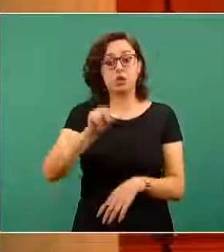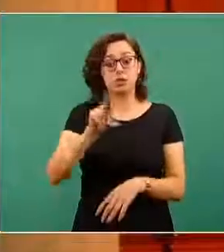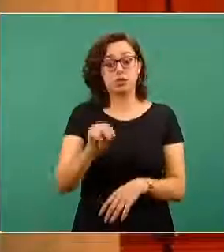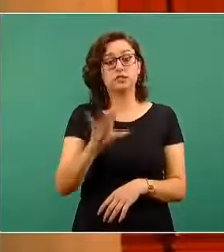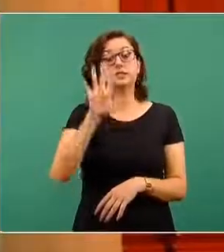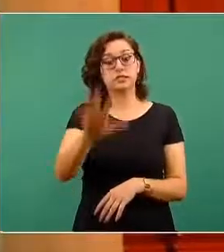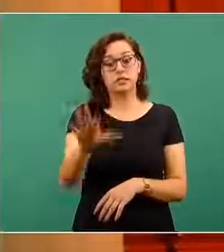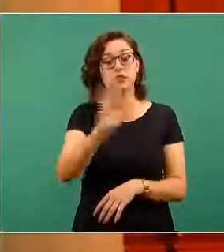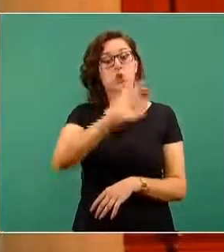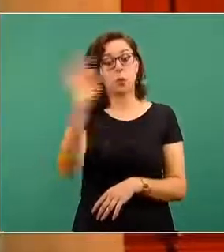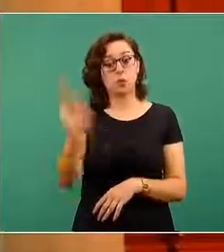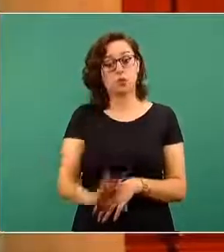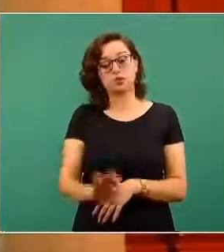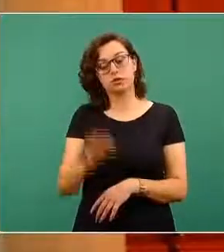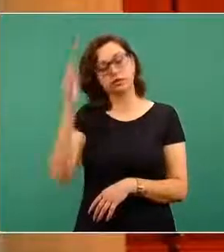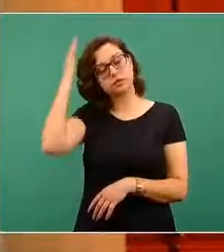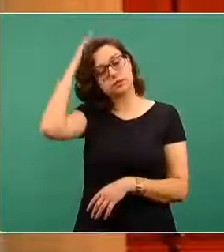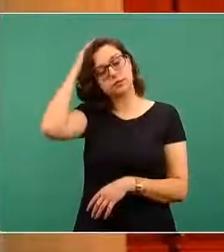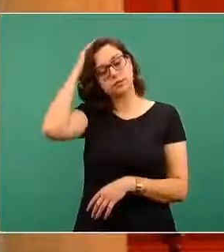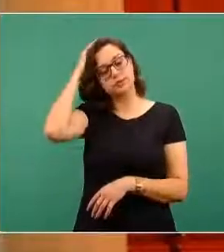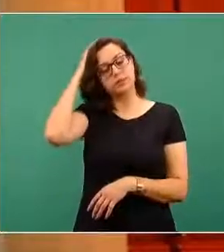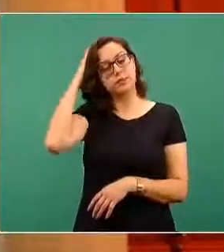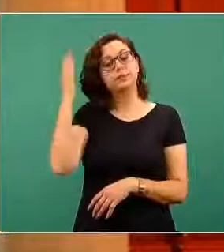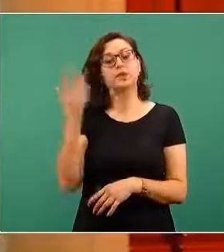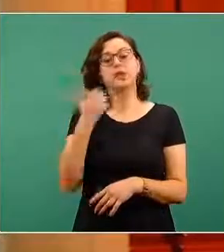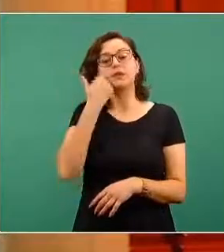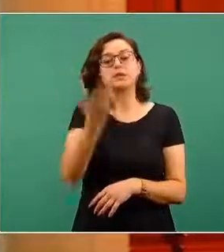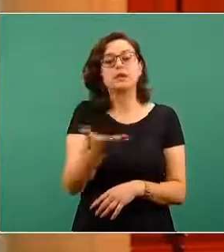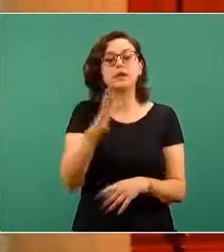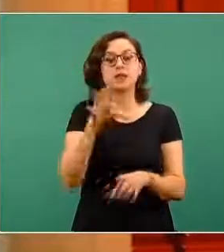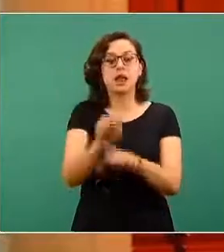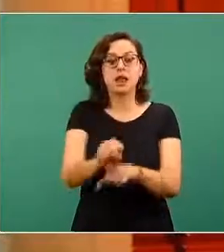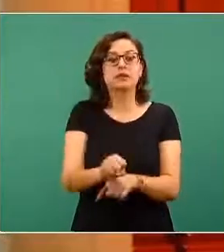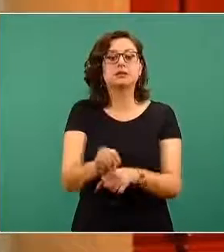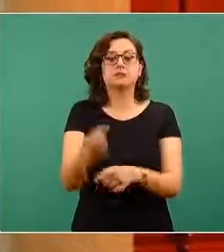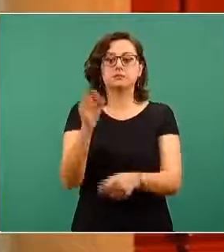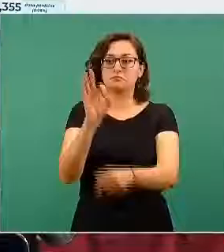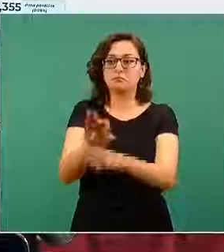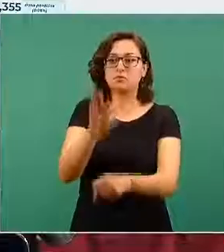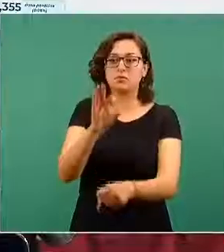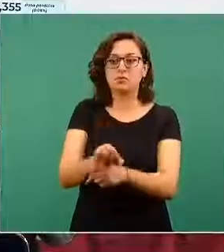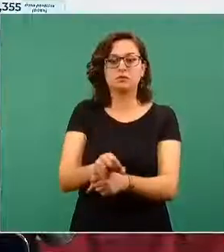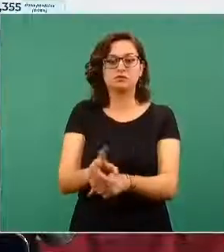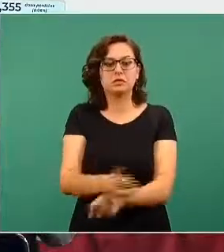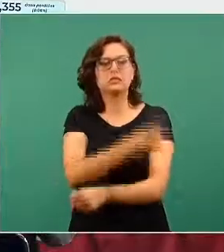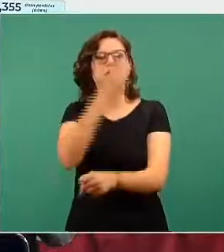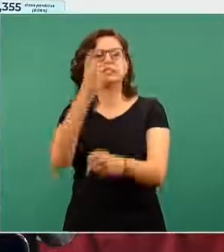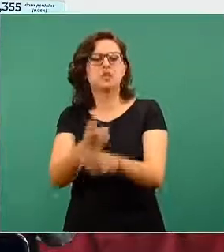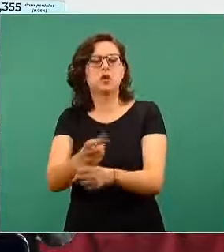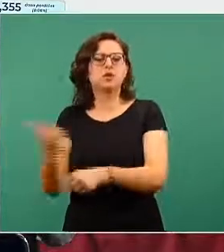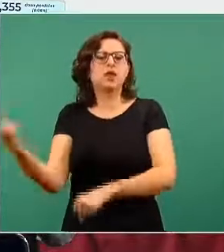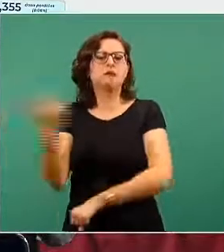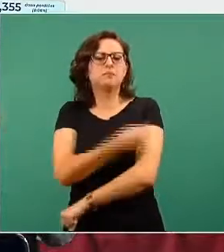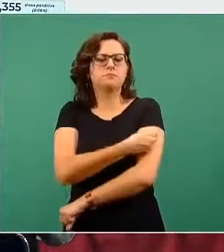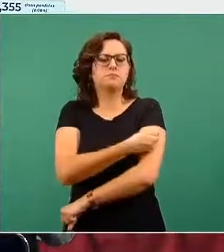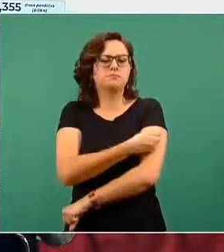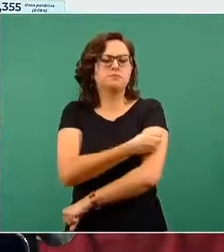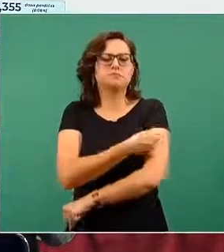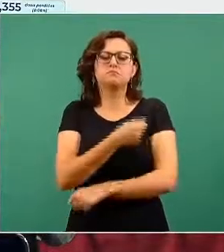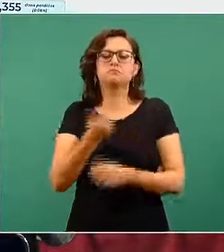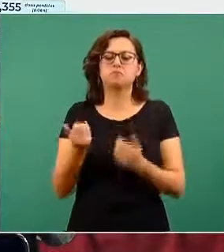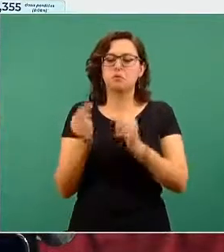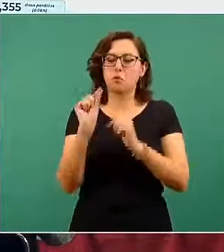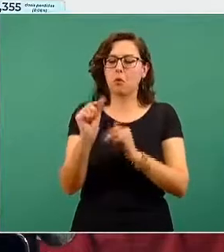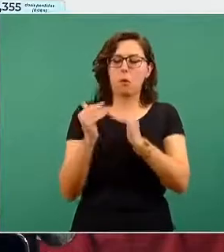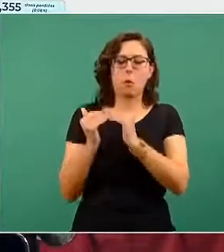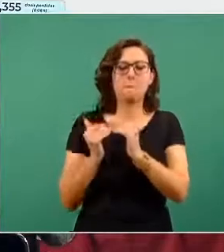85% de la eficacia que se pretende lograr o que se puede lograr, y la segunda dosis tiene como finalidad